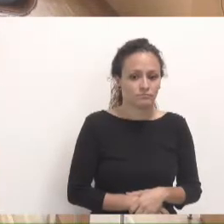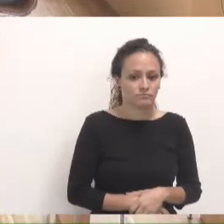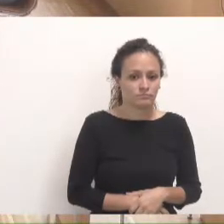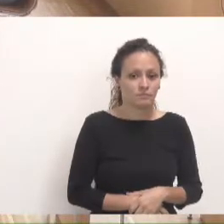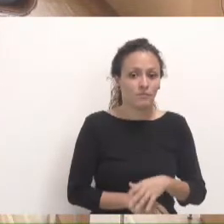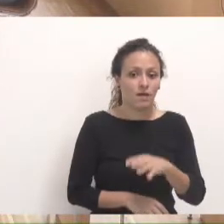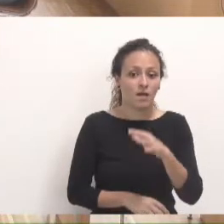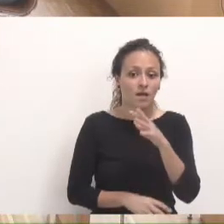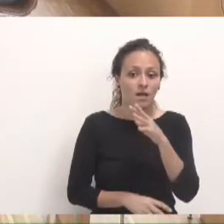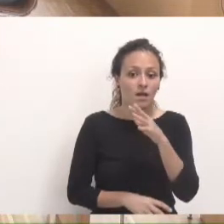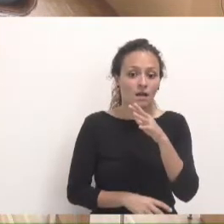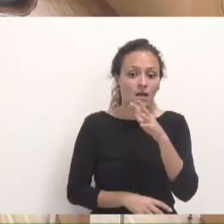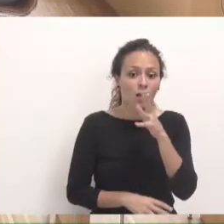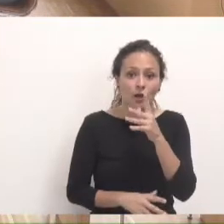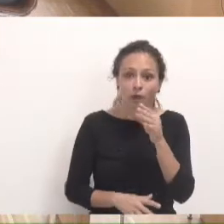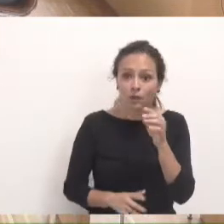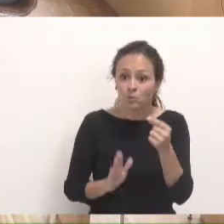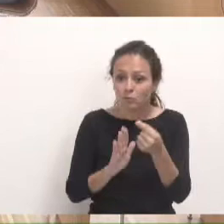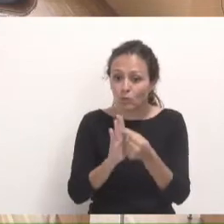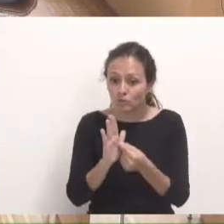Vamos al punto.